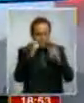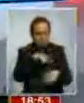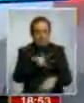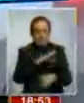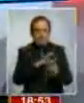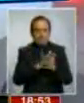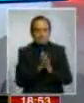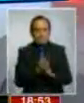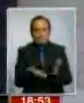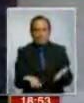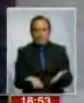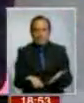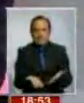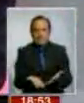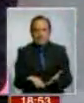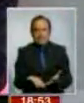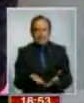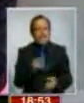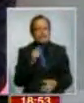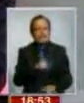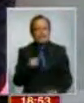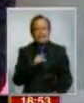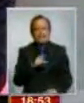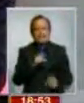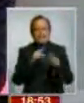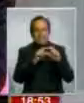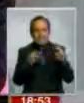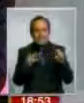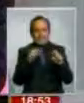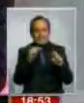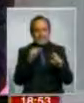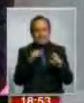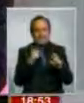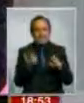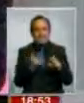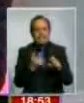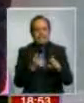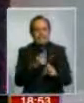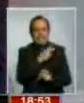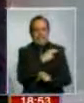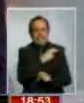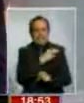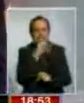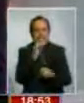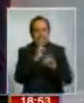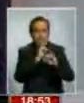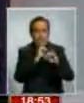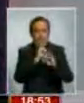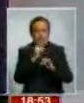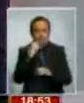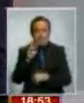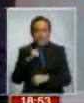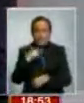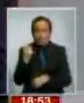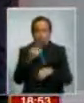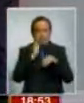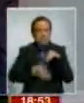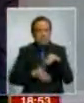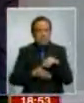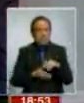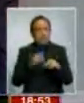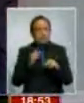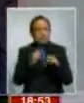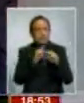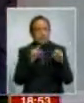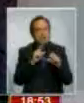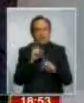que había contratado. Bueno, esa es la frase más divertida que le oyó a Cote. Al gerente le fue muy bien, las cifras fueron muy buenas, pero nos despidieron a todos. Esa frase es muy